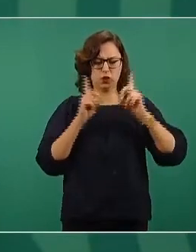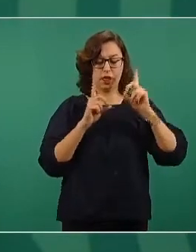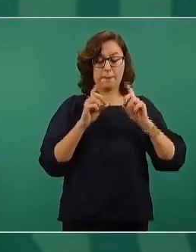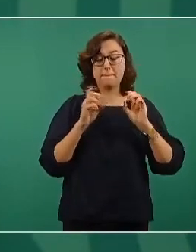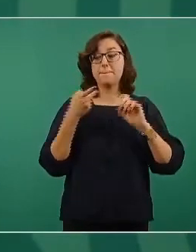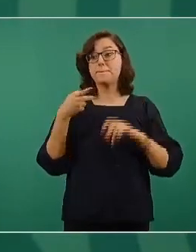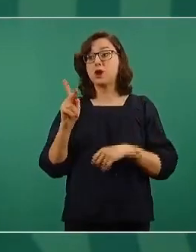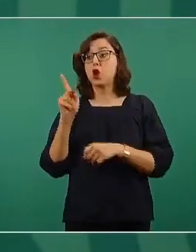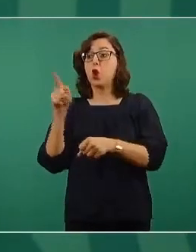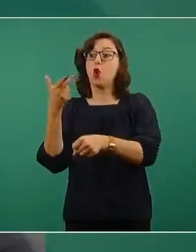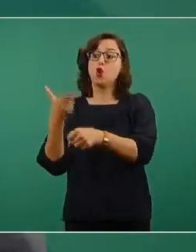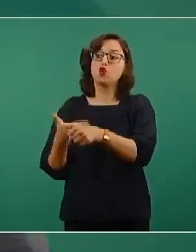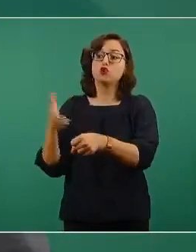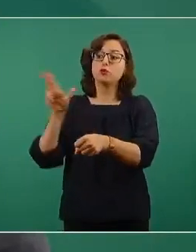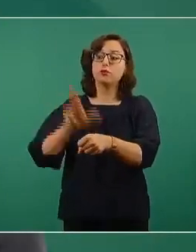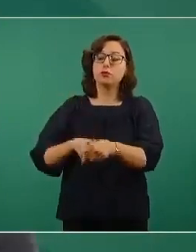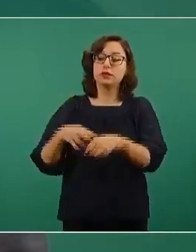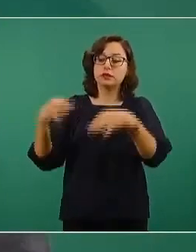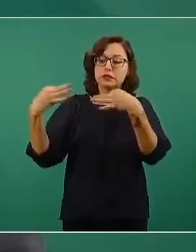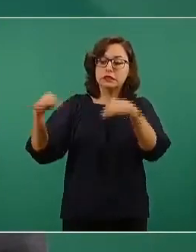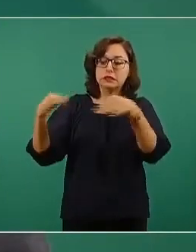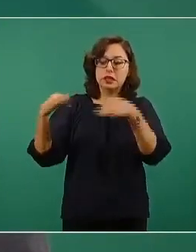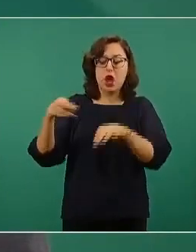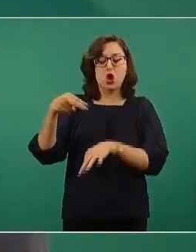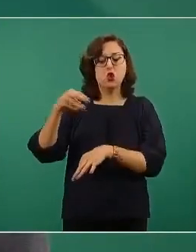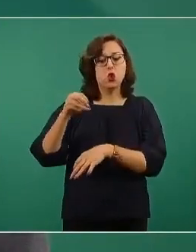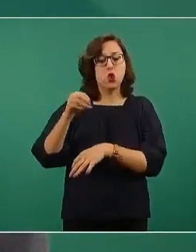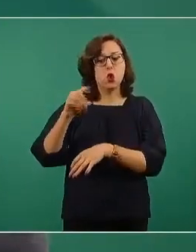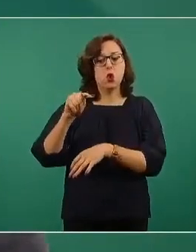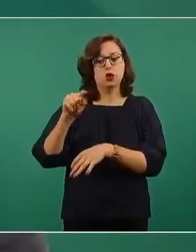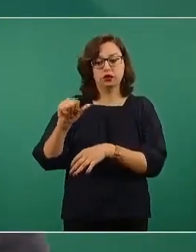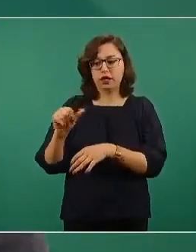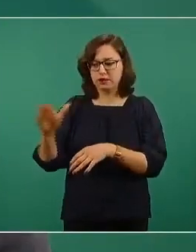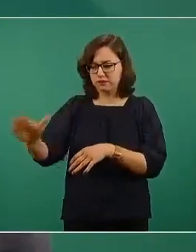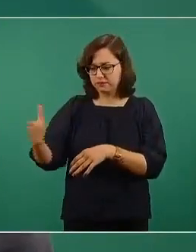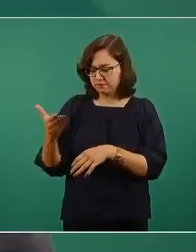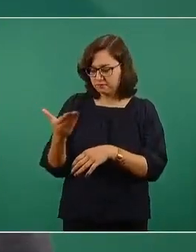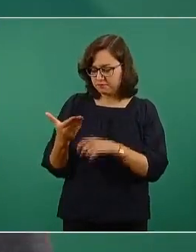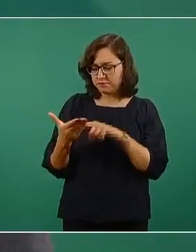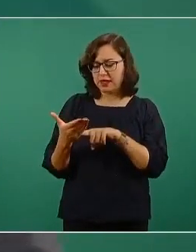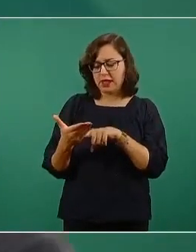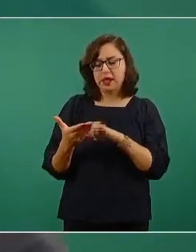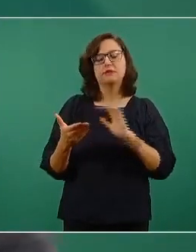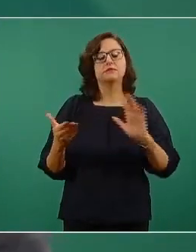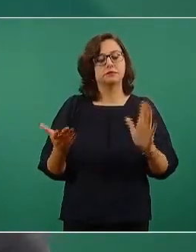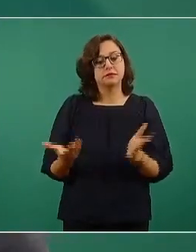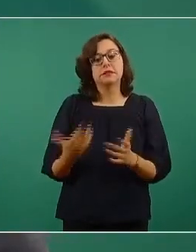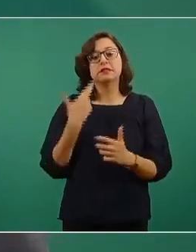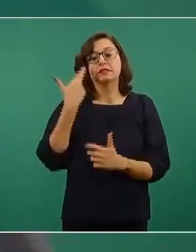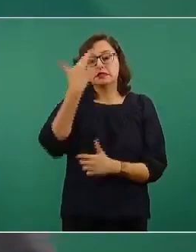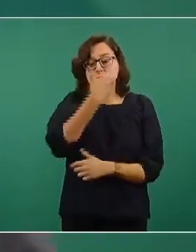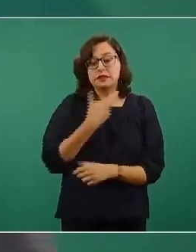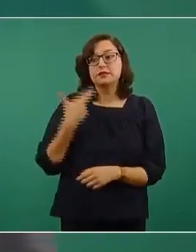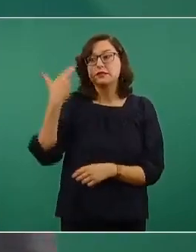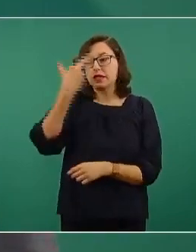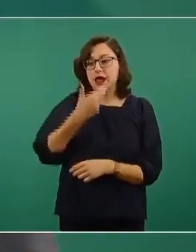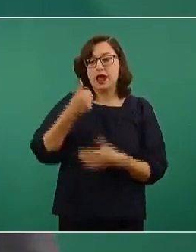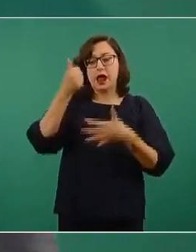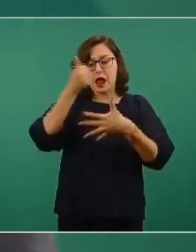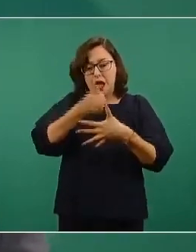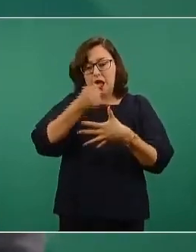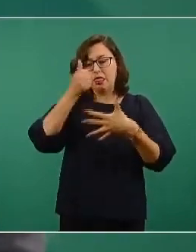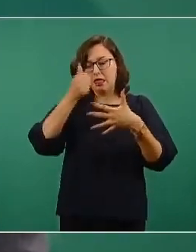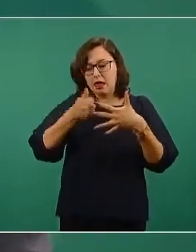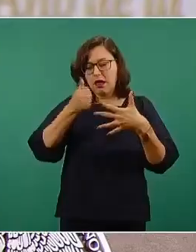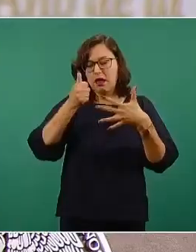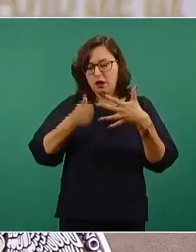certificado, todo eso se revisa, porque cada caso es igual de importante y cada caso es algo pues que nos preocupa. Por